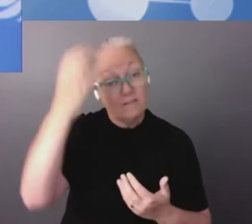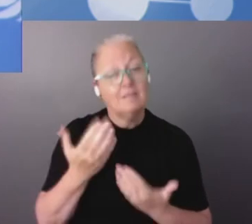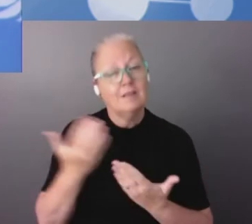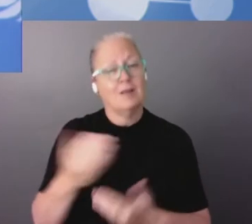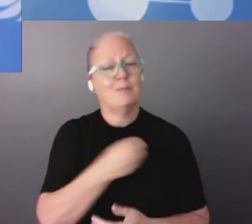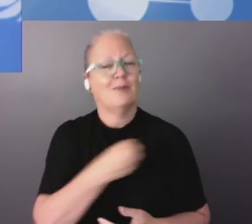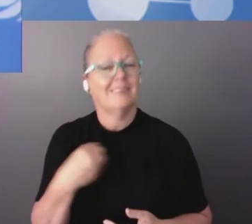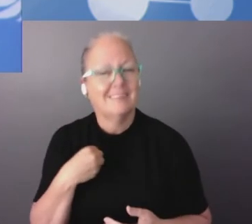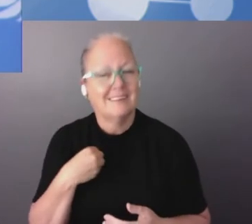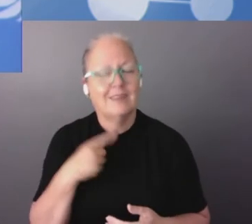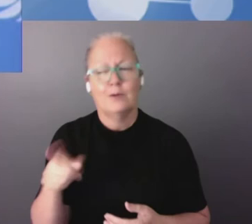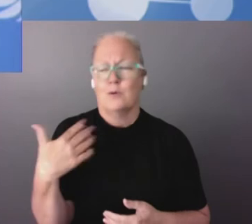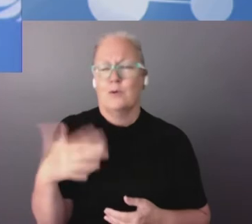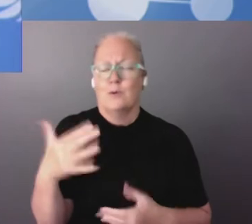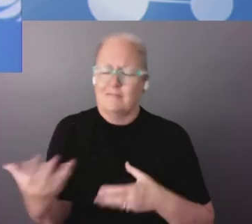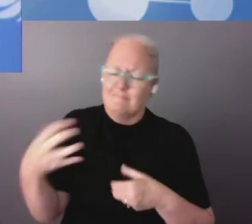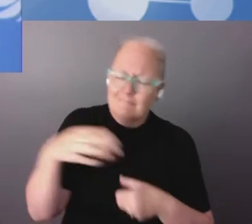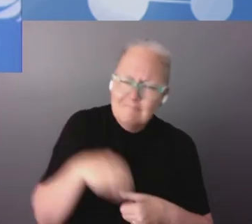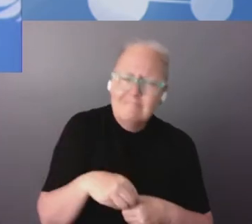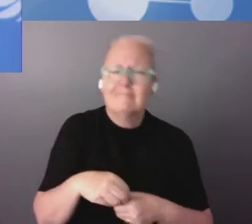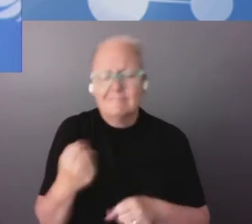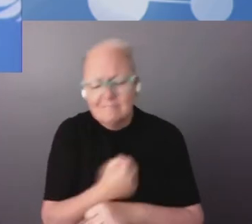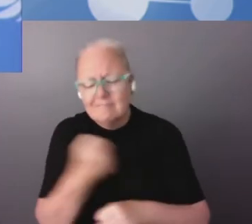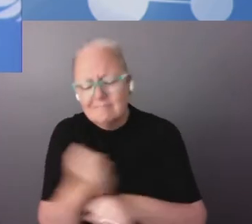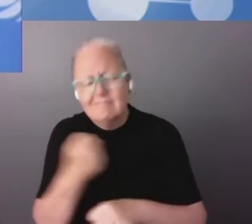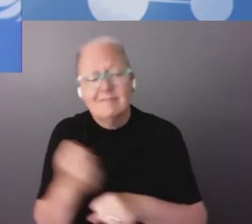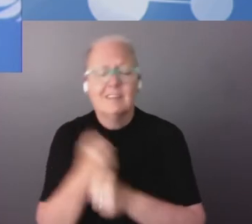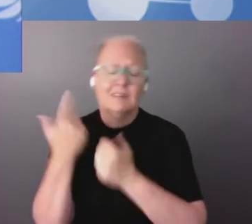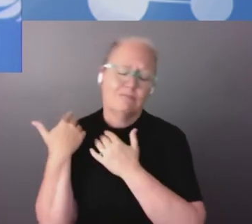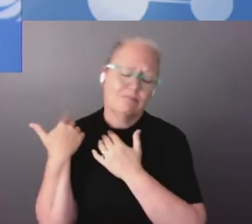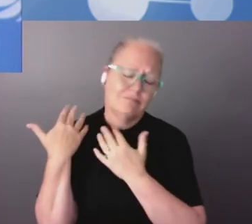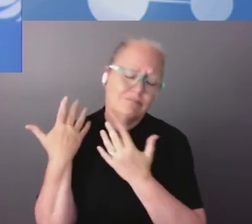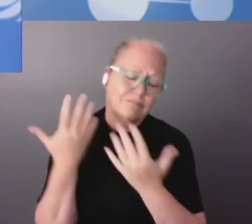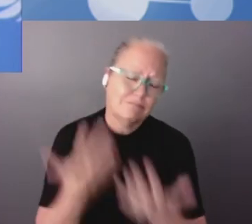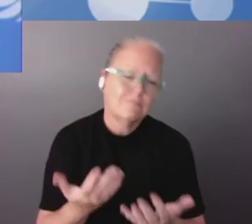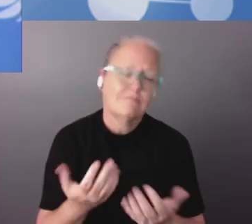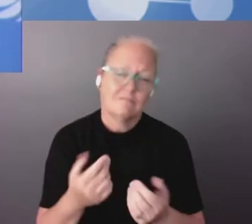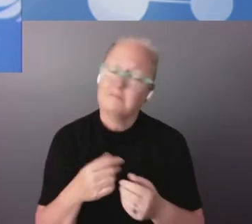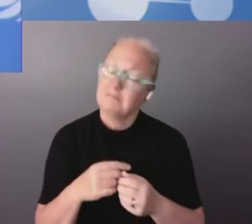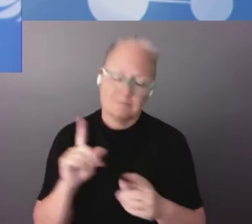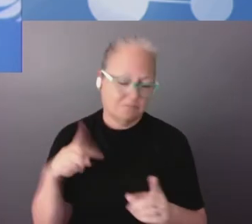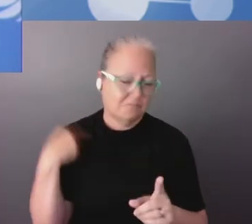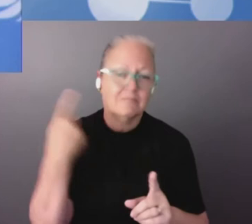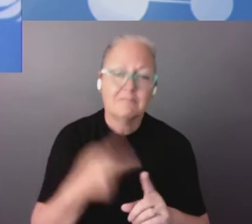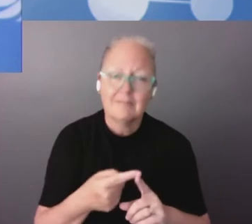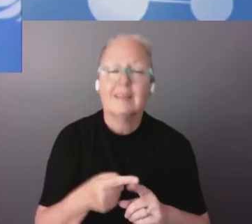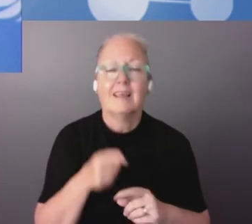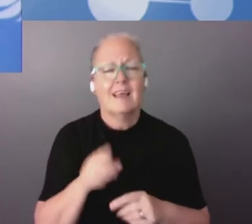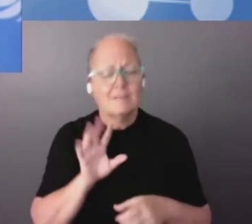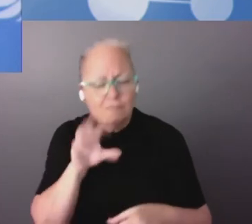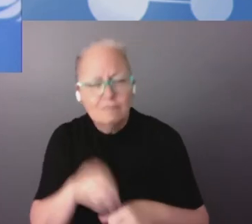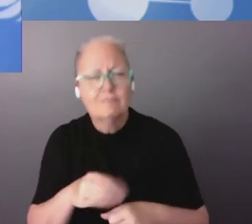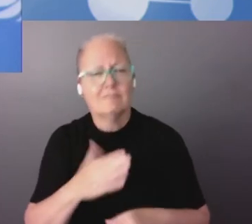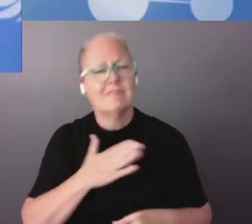Es también una reunión muy importante para el mundo de las telecomunicaciones, para nuestra